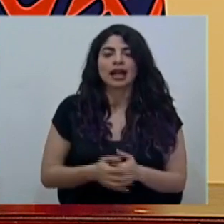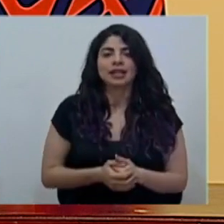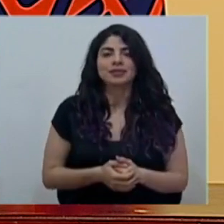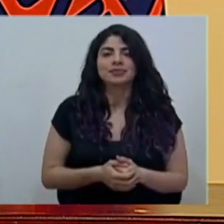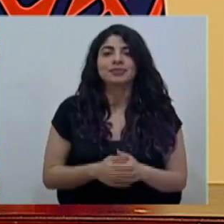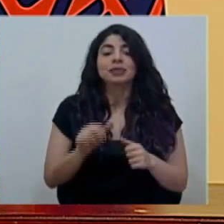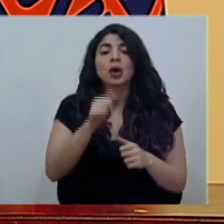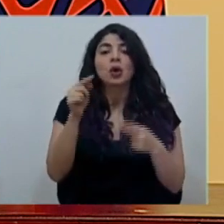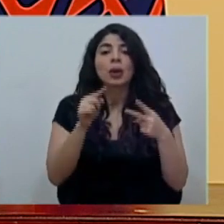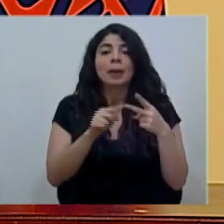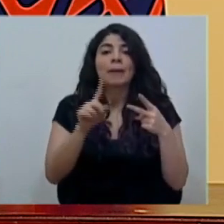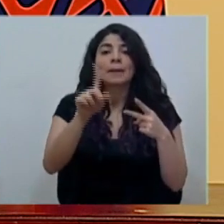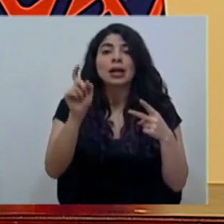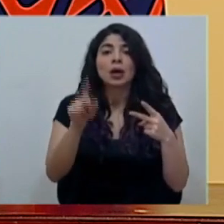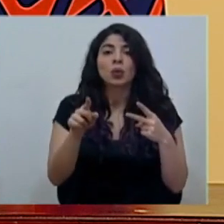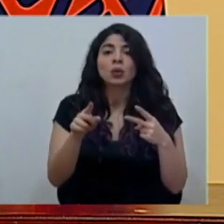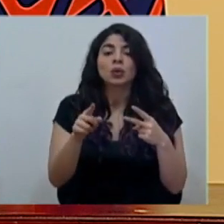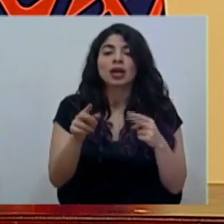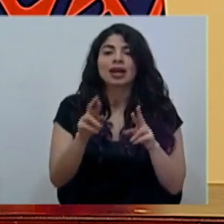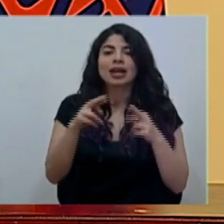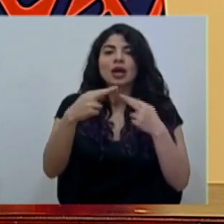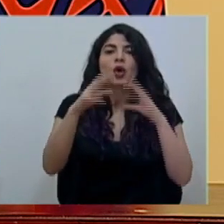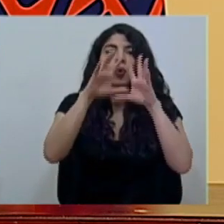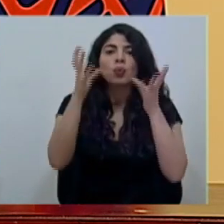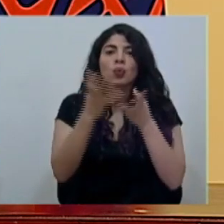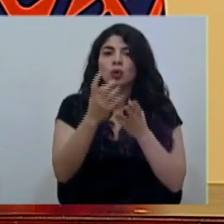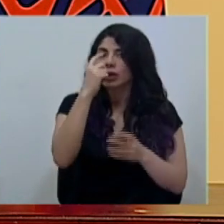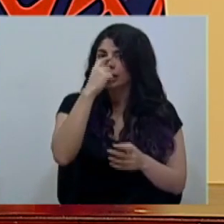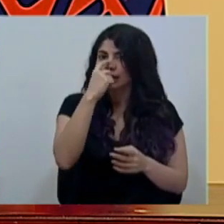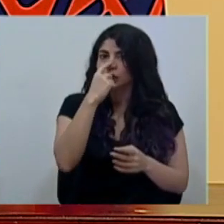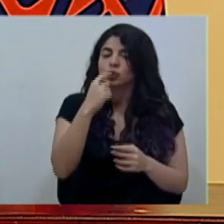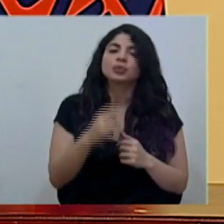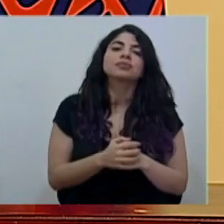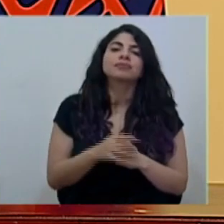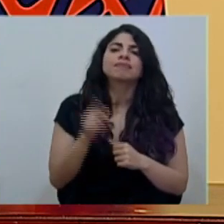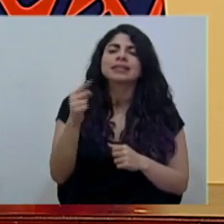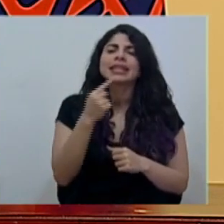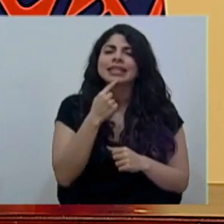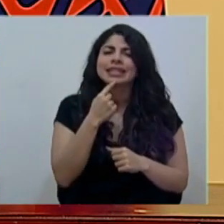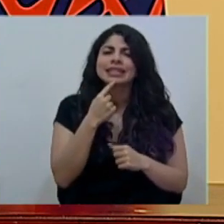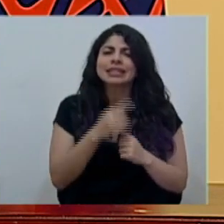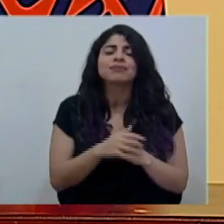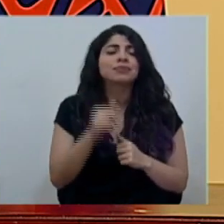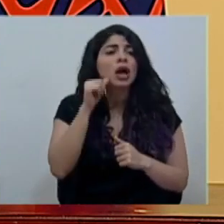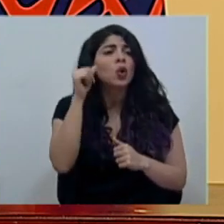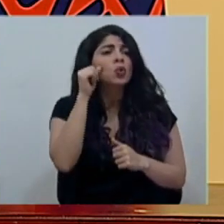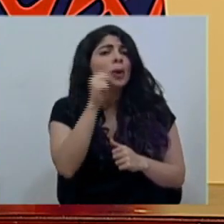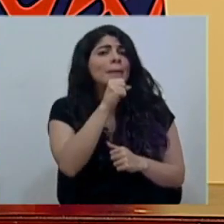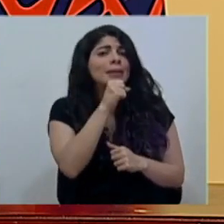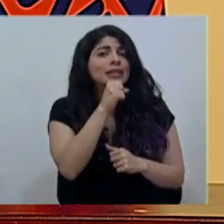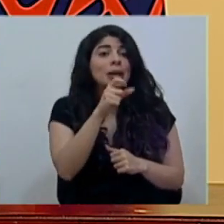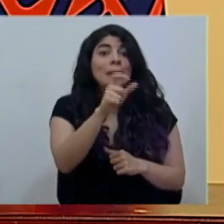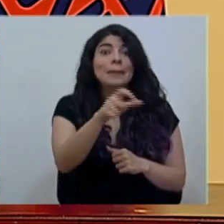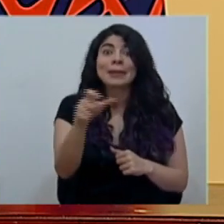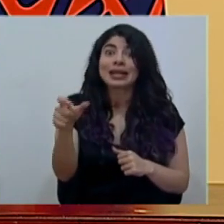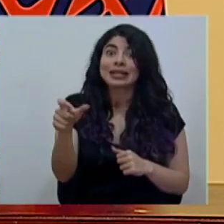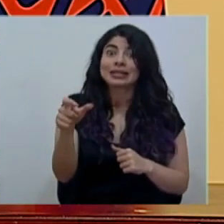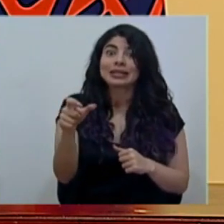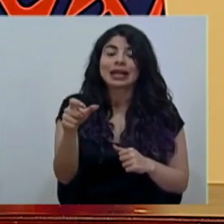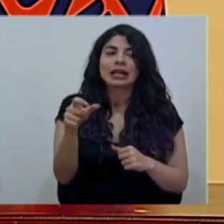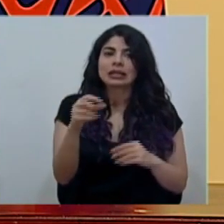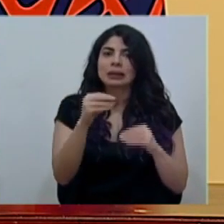La siguiente consulta es del medio regional Mundo Escazú. Nos indica, los adultos mayores son las personas que menos